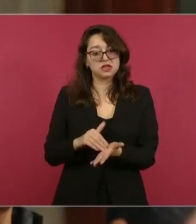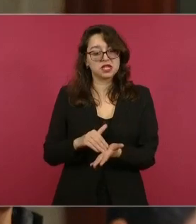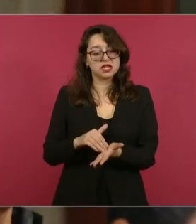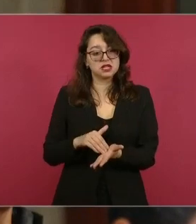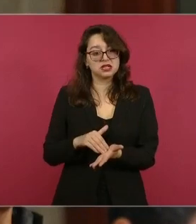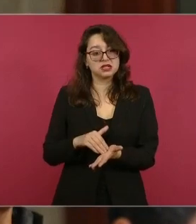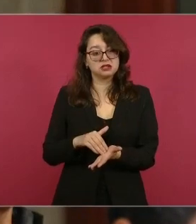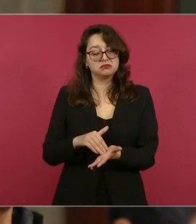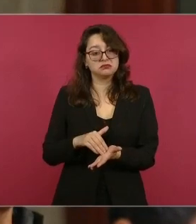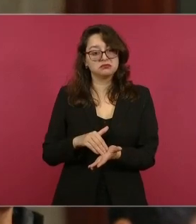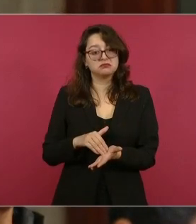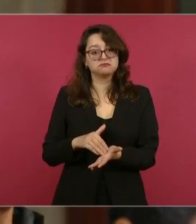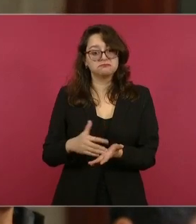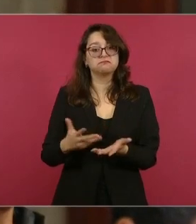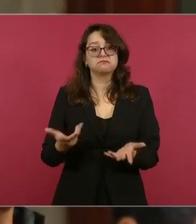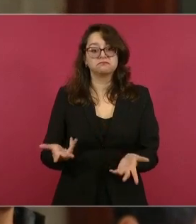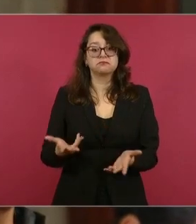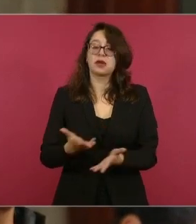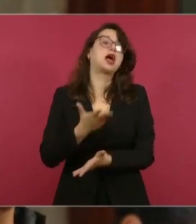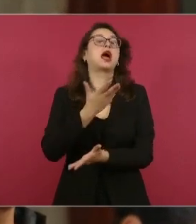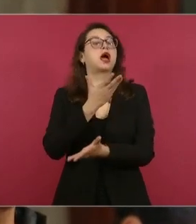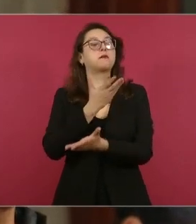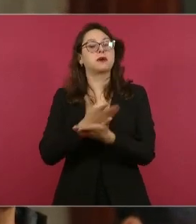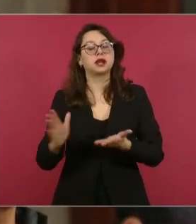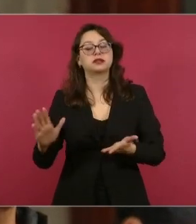y muchos trabajadores